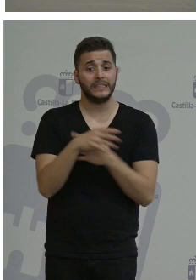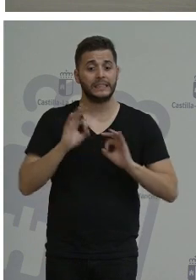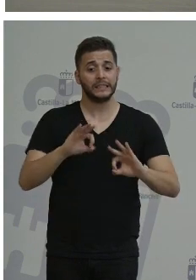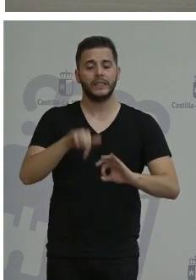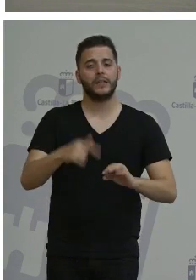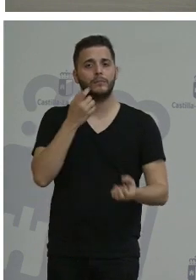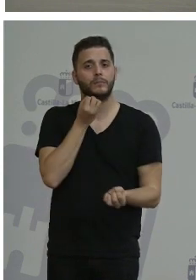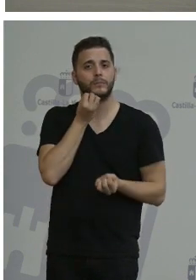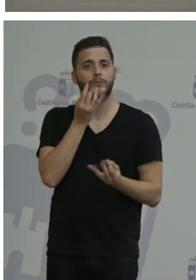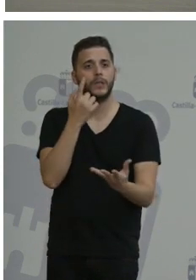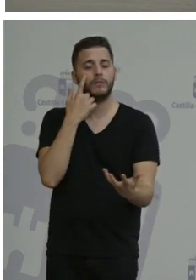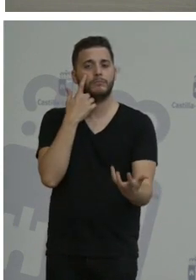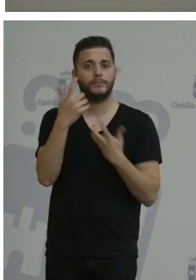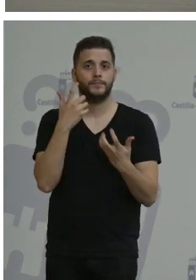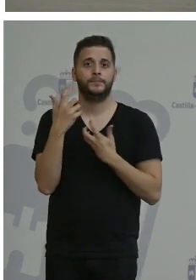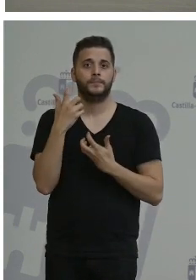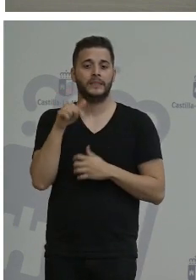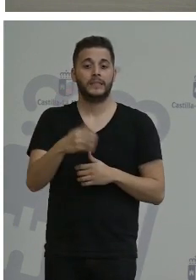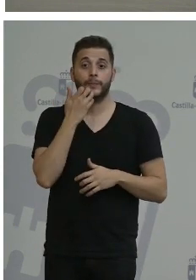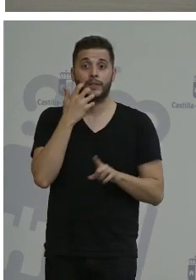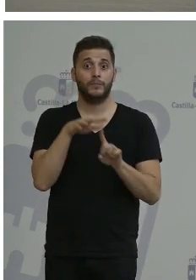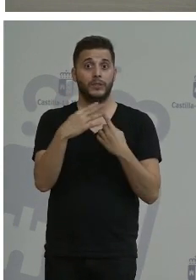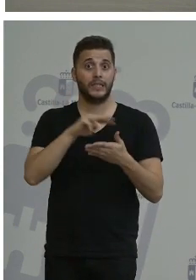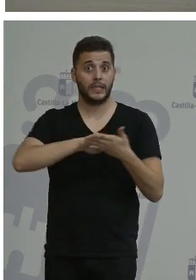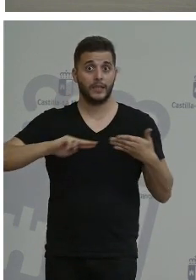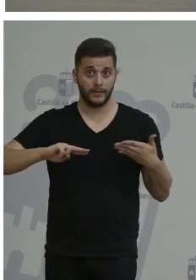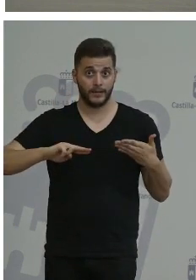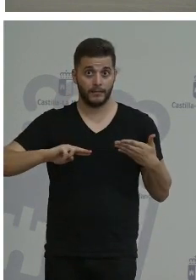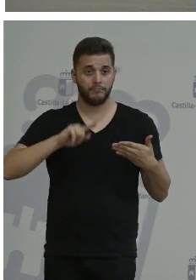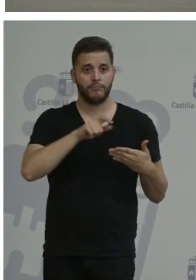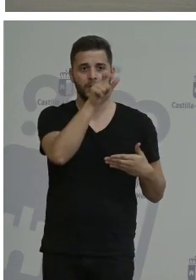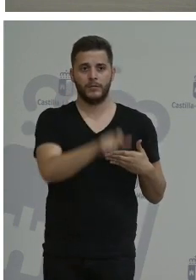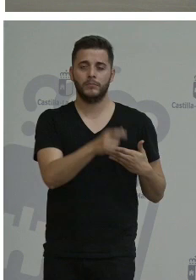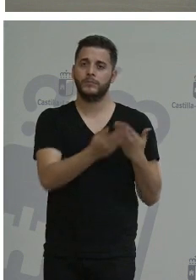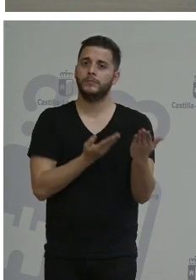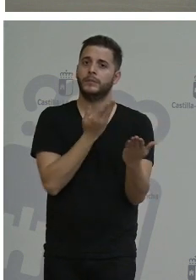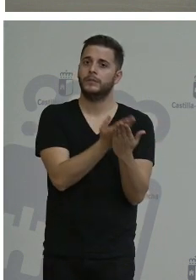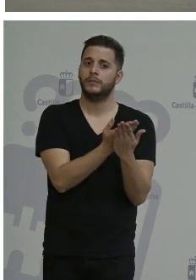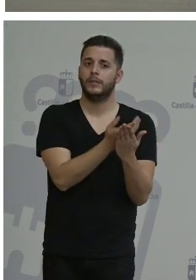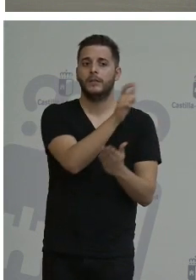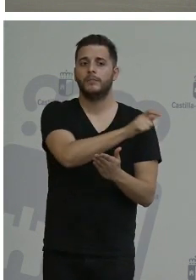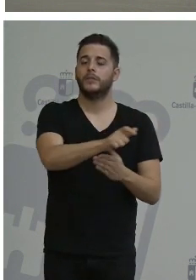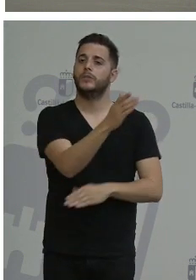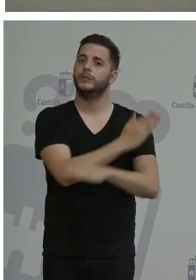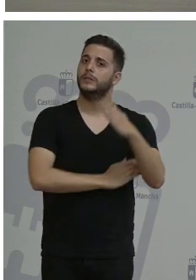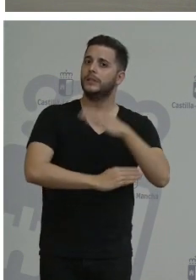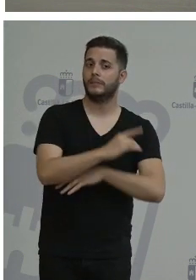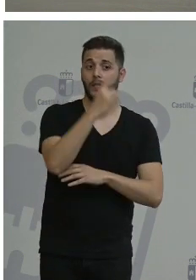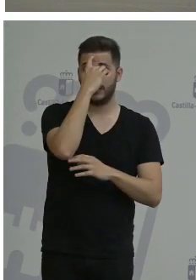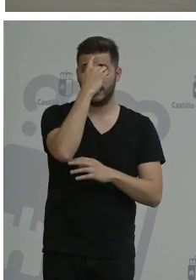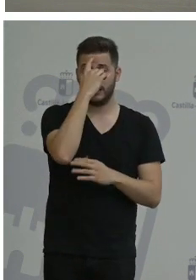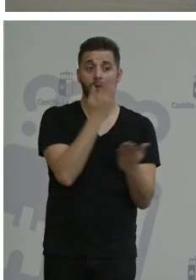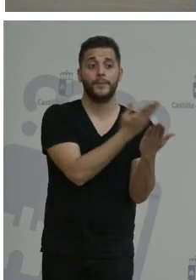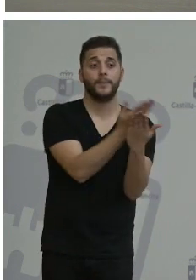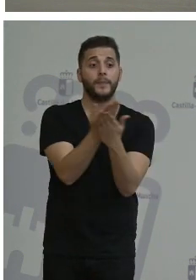de Galicia, que solicitó a las personas con discapacidad intelectual que